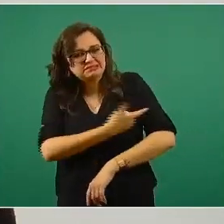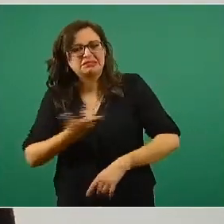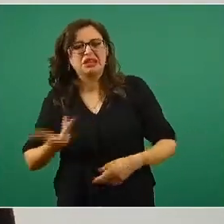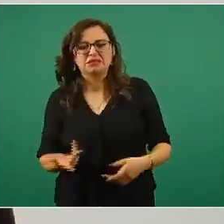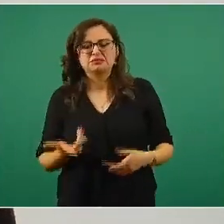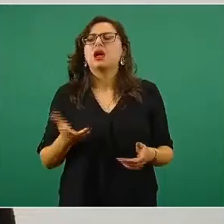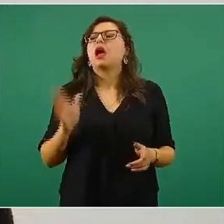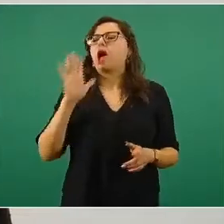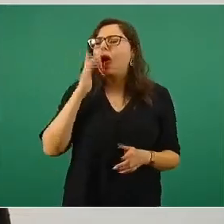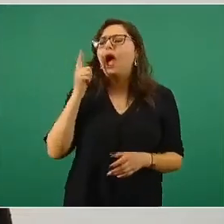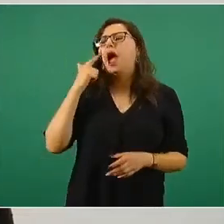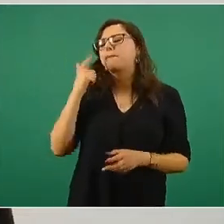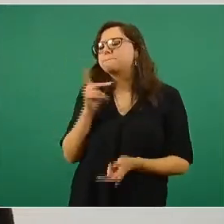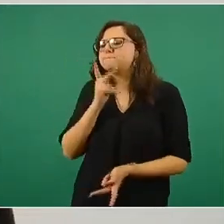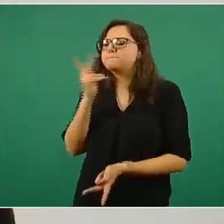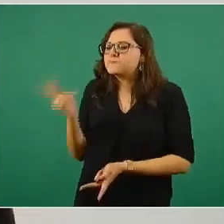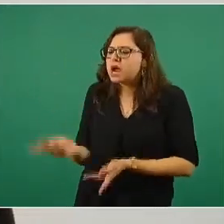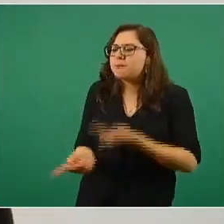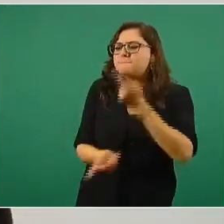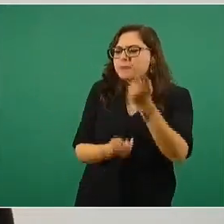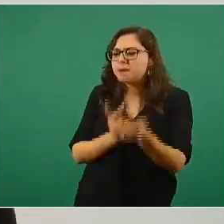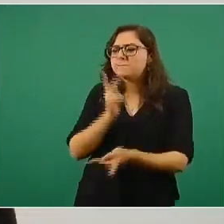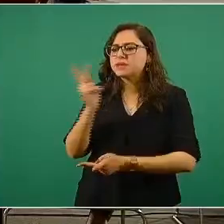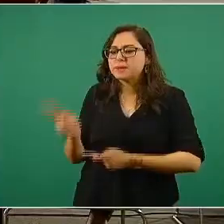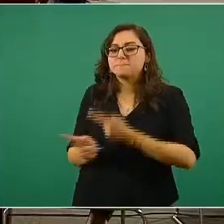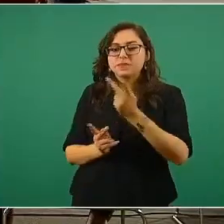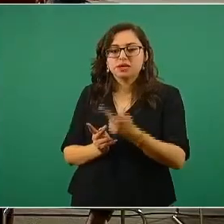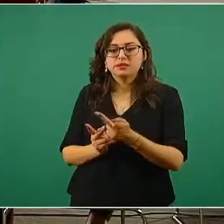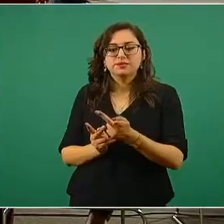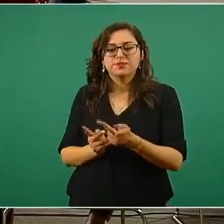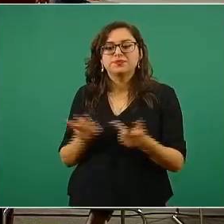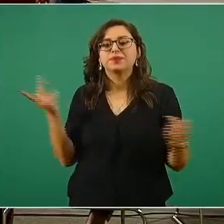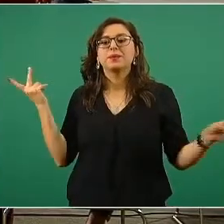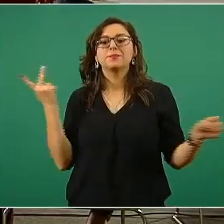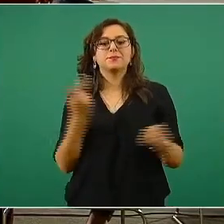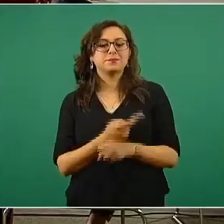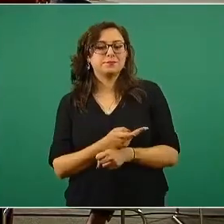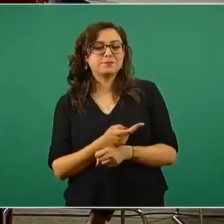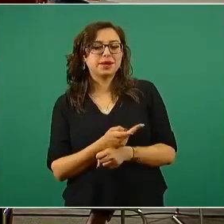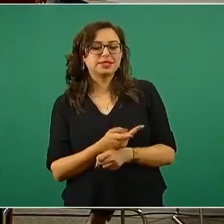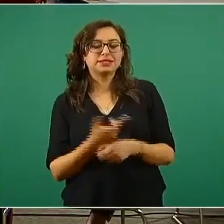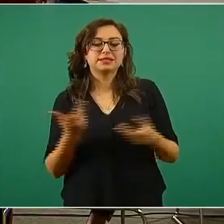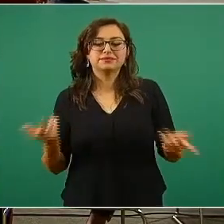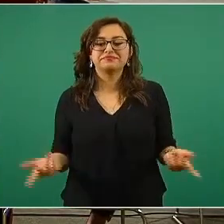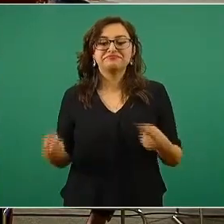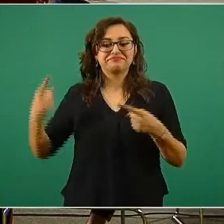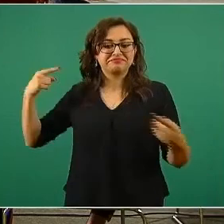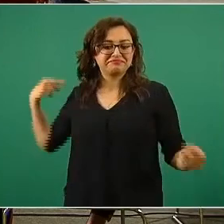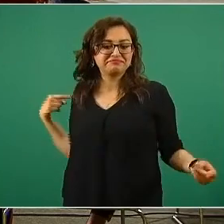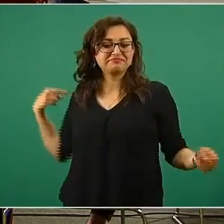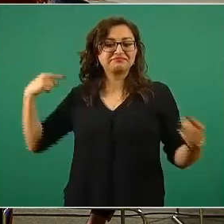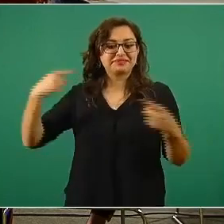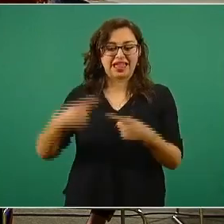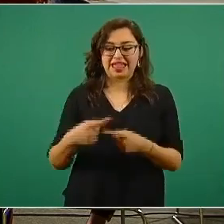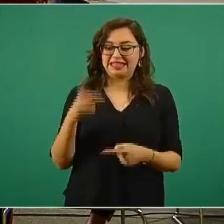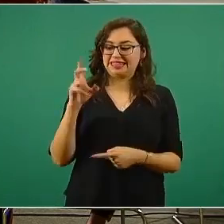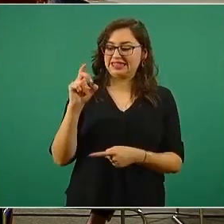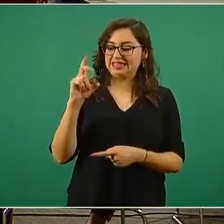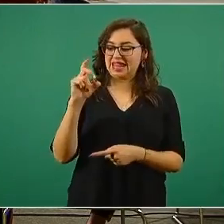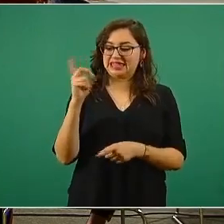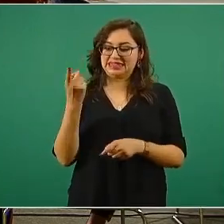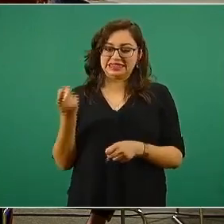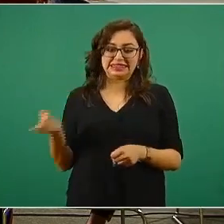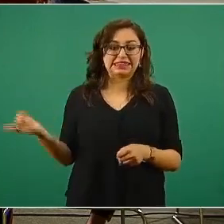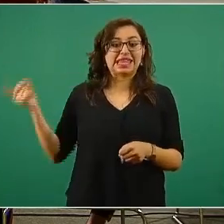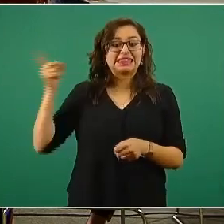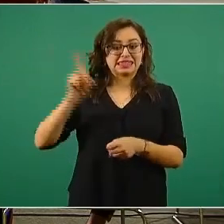clínicas y durante el interrogatorio también refiere que en los últimos al menos 30 días, esa es la